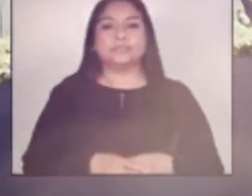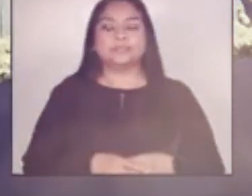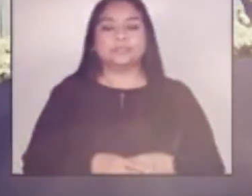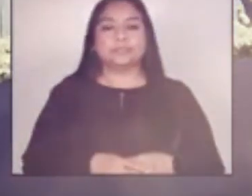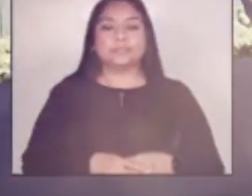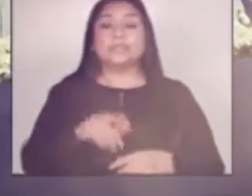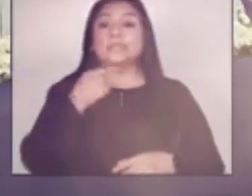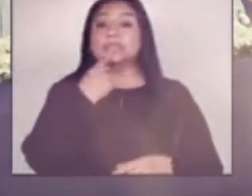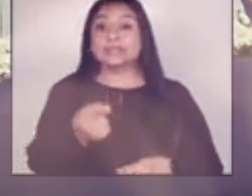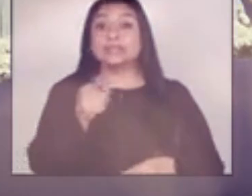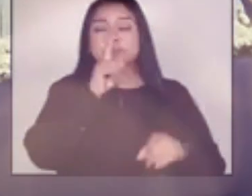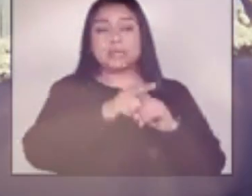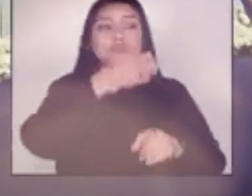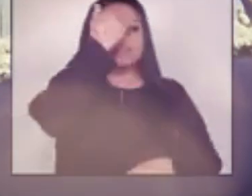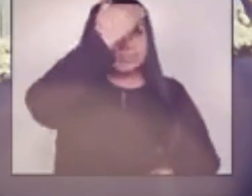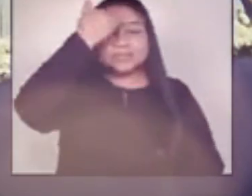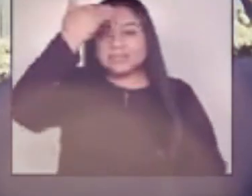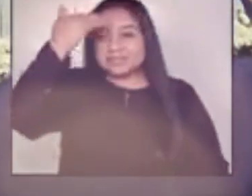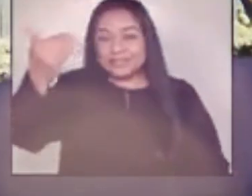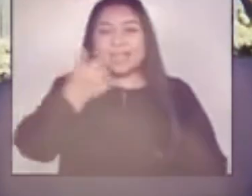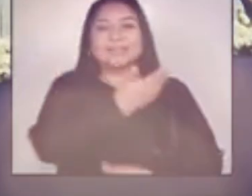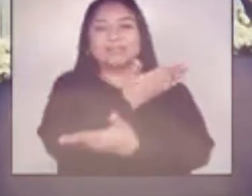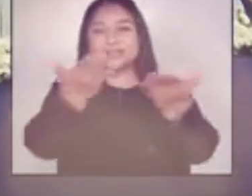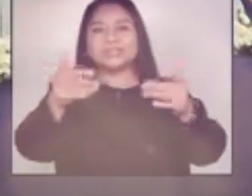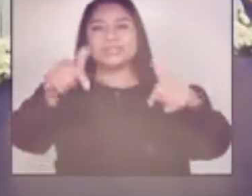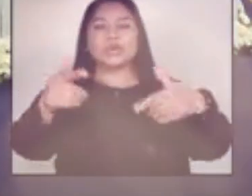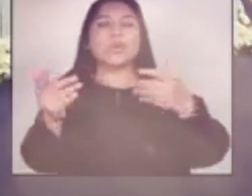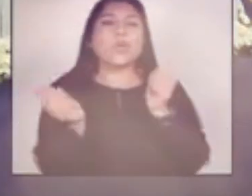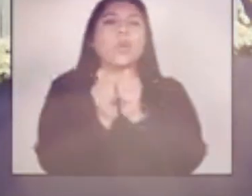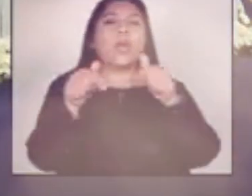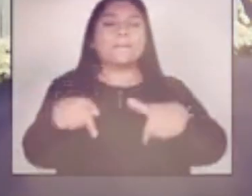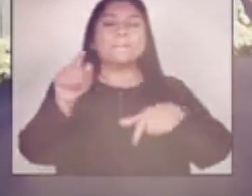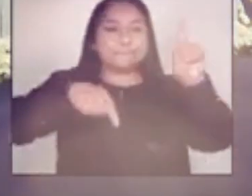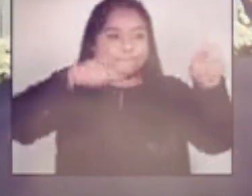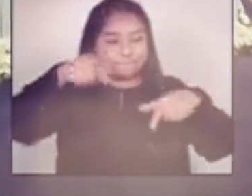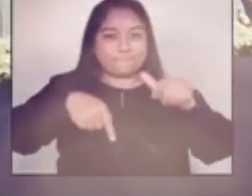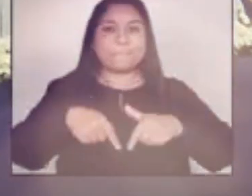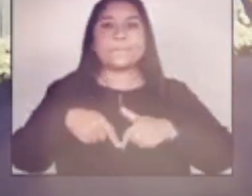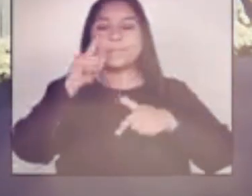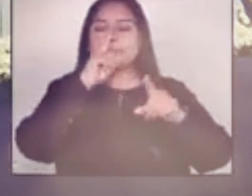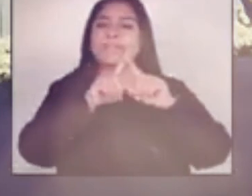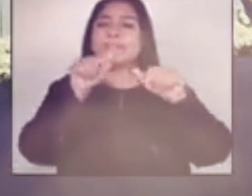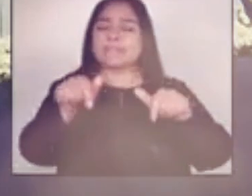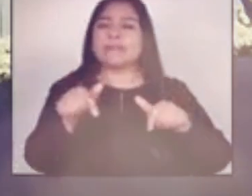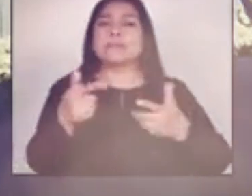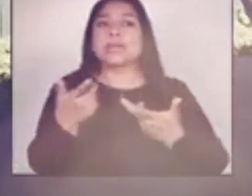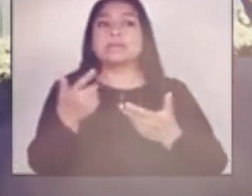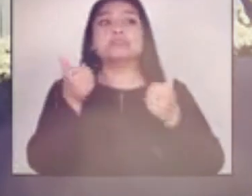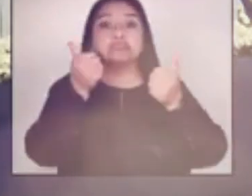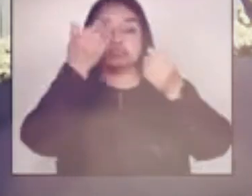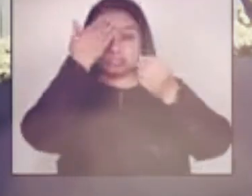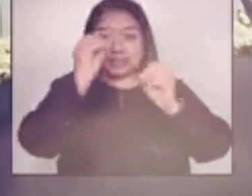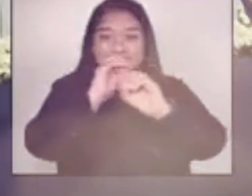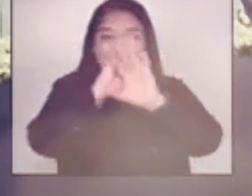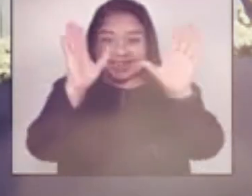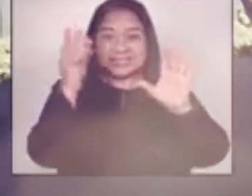y decirles que los saludo a todos ustedes que hoy nos acompañan en forma presencial y prácticamente buenos días